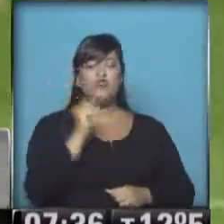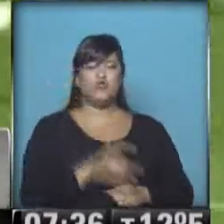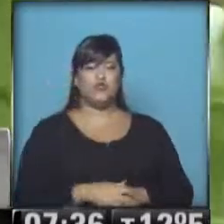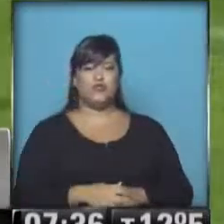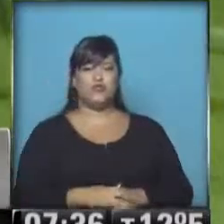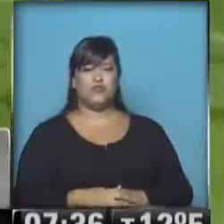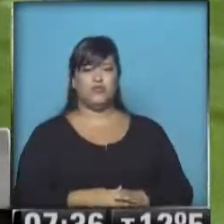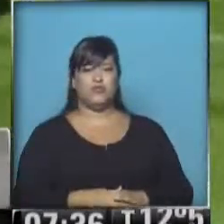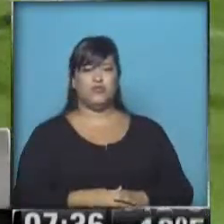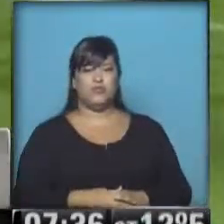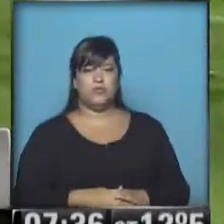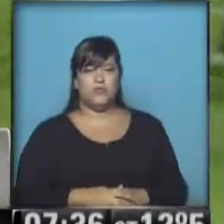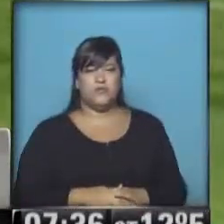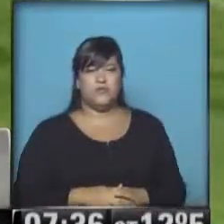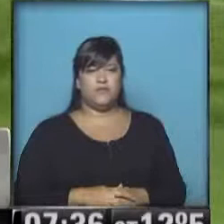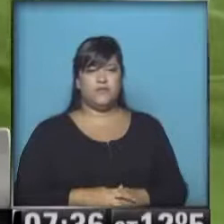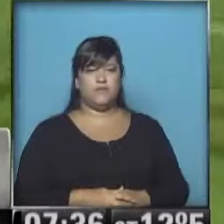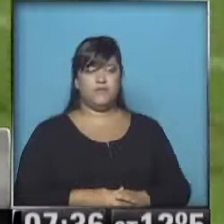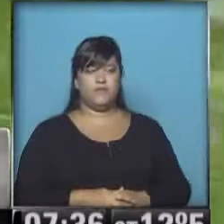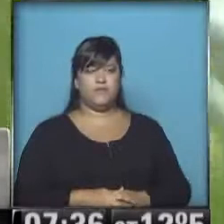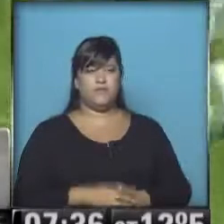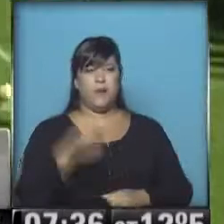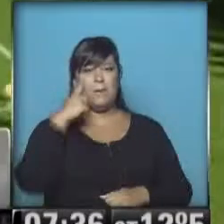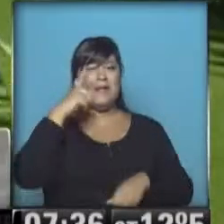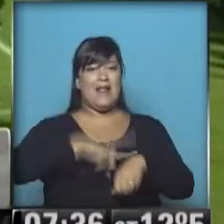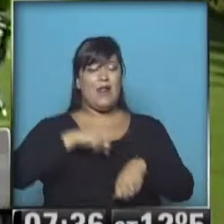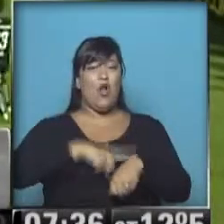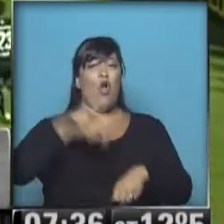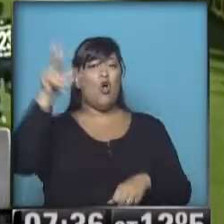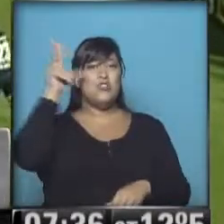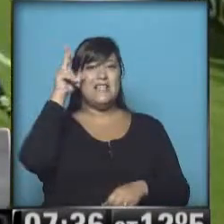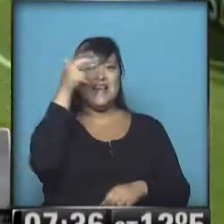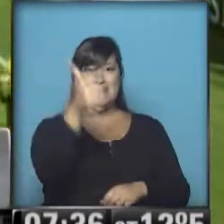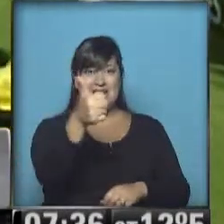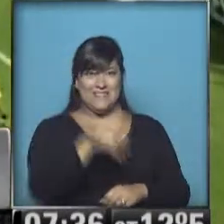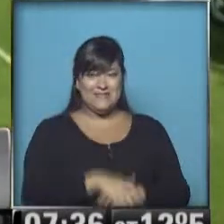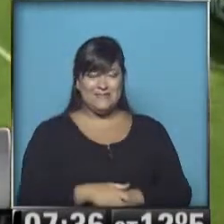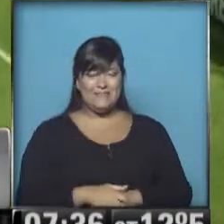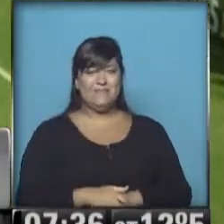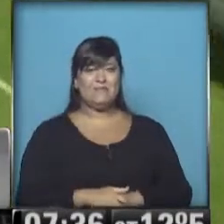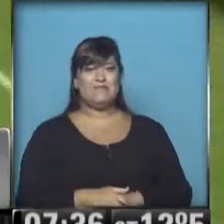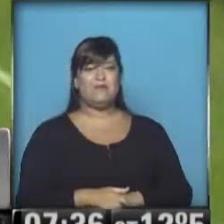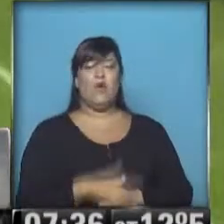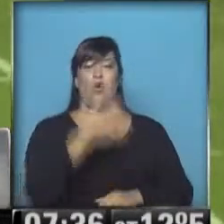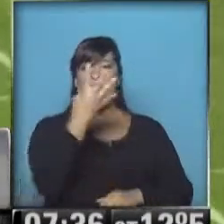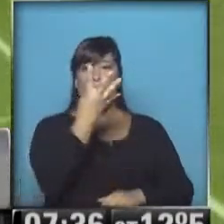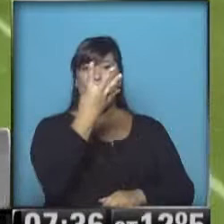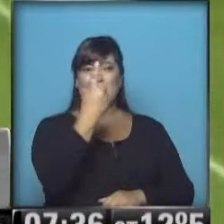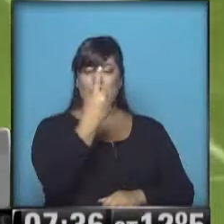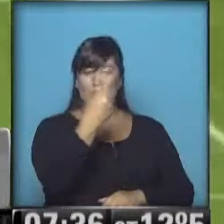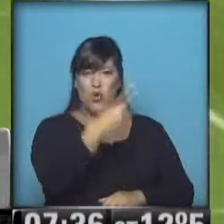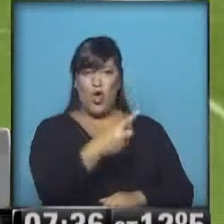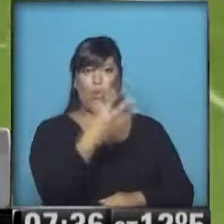Y miren, en el, ahí el reloj, 86 marcaba, a los 41... Bueno, a los